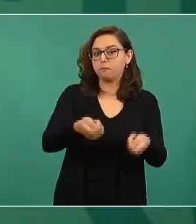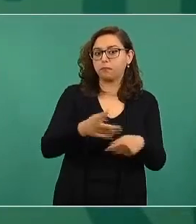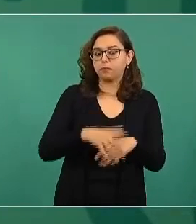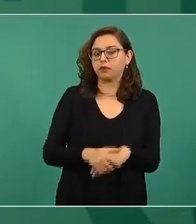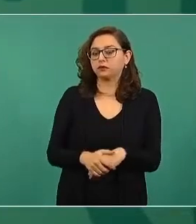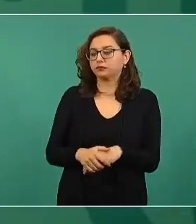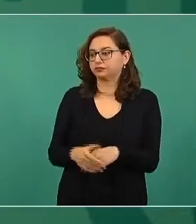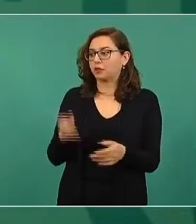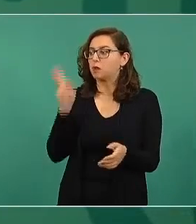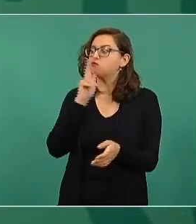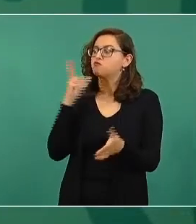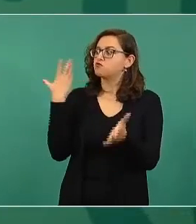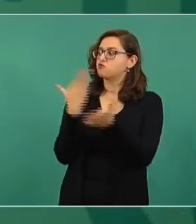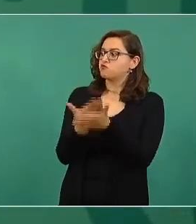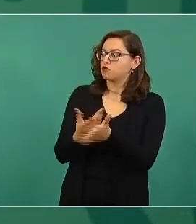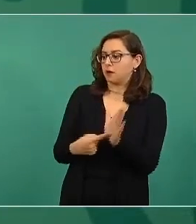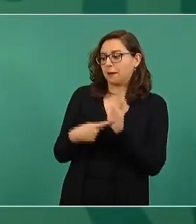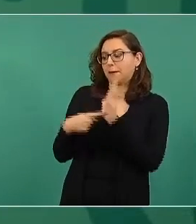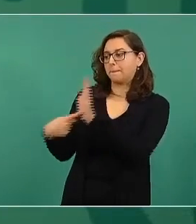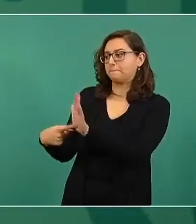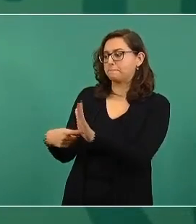Y aquí están las pruebas.